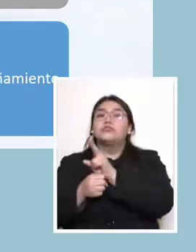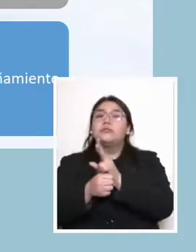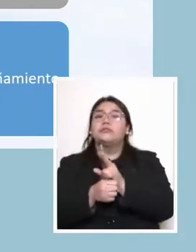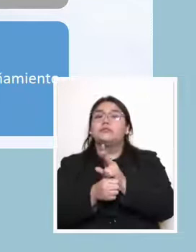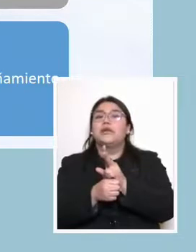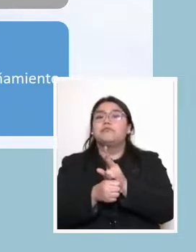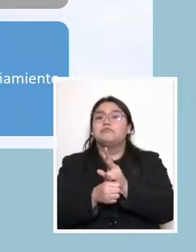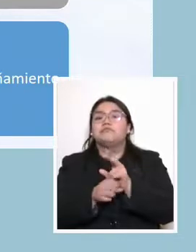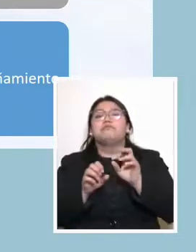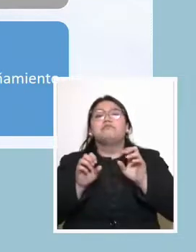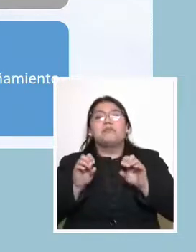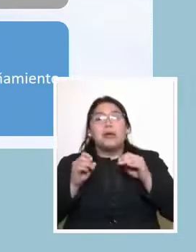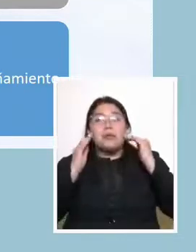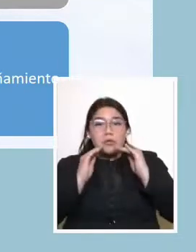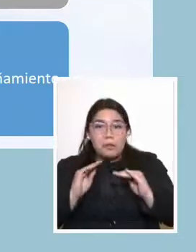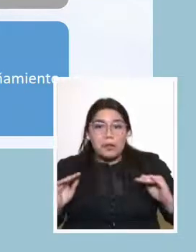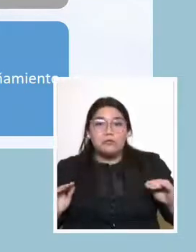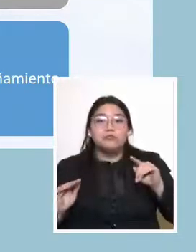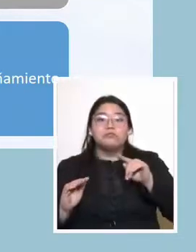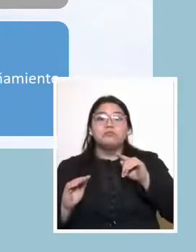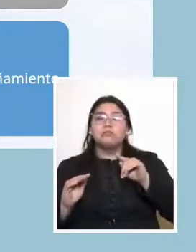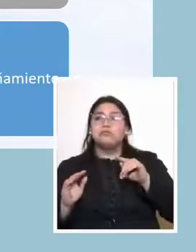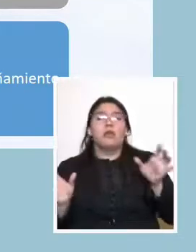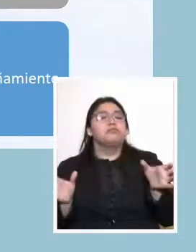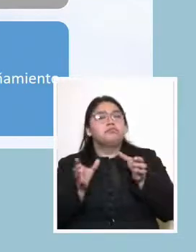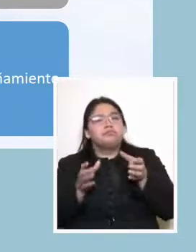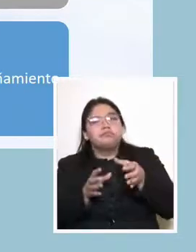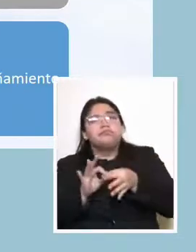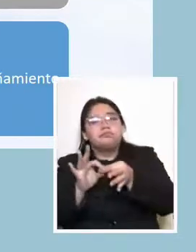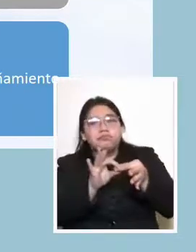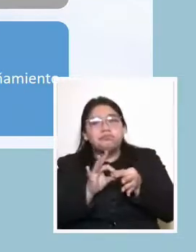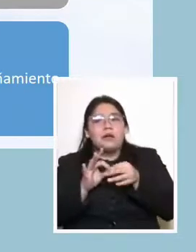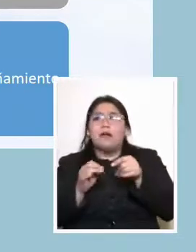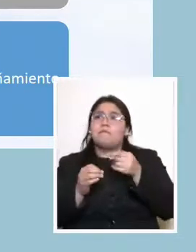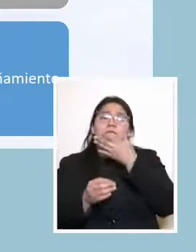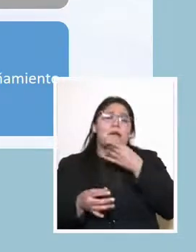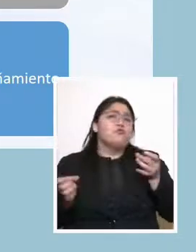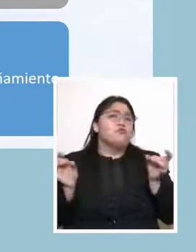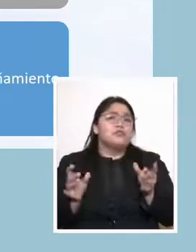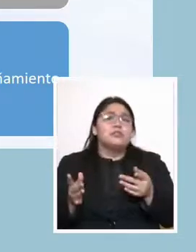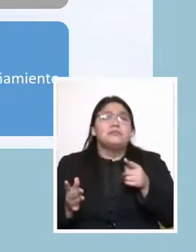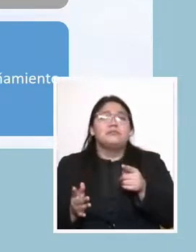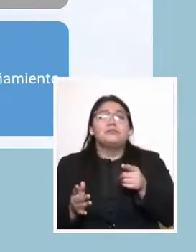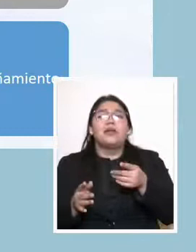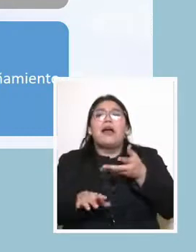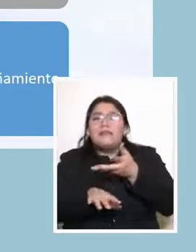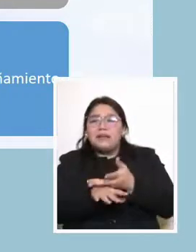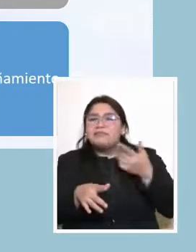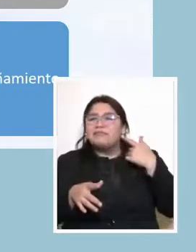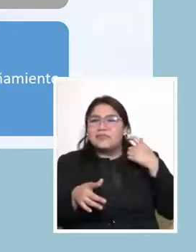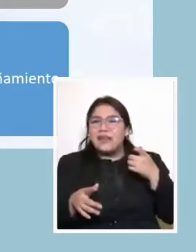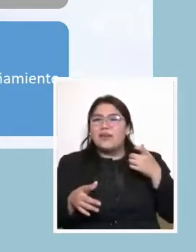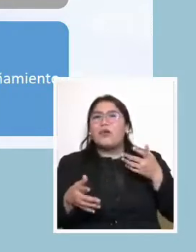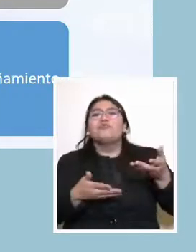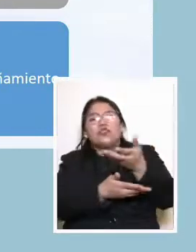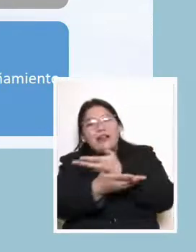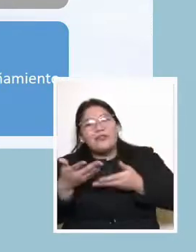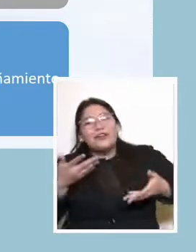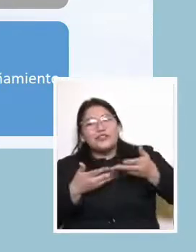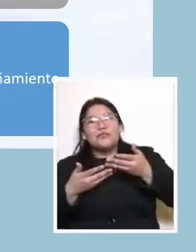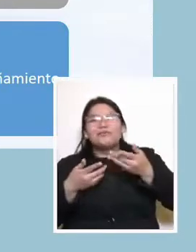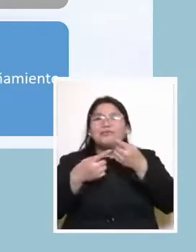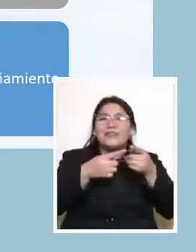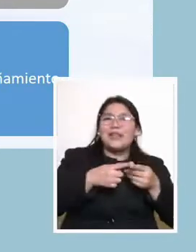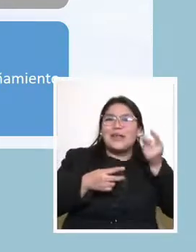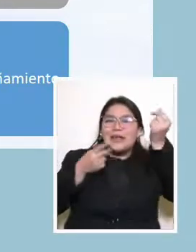era fabulosa, ¿eh? Y lo que había era efectivamente un sentido de colaboración, de compartir prácticas, de avanzar, ¿no es cierto?, entre